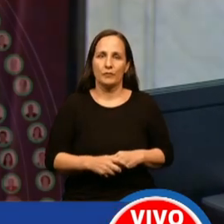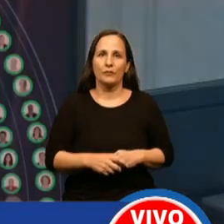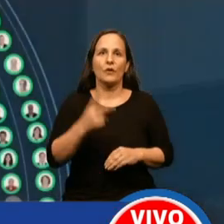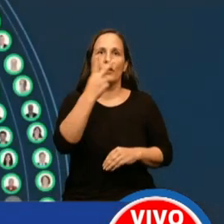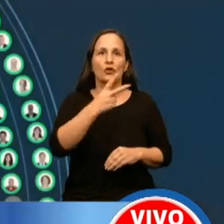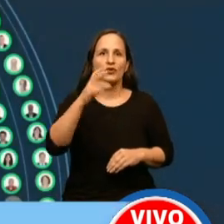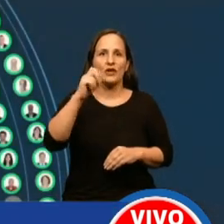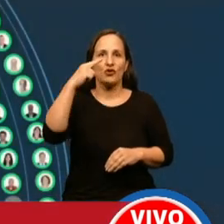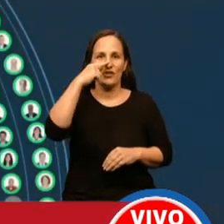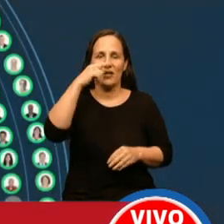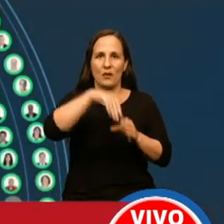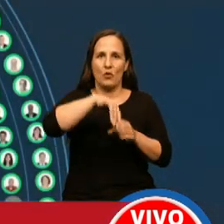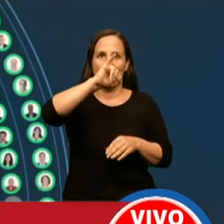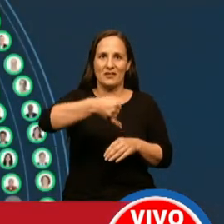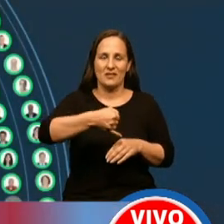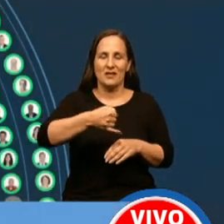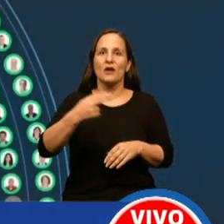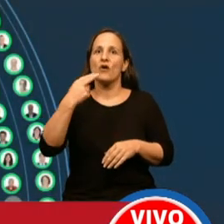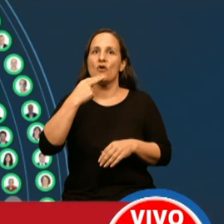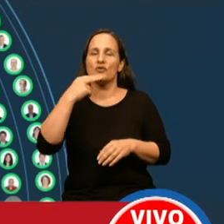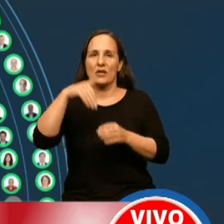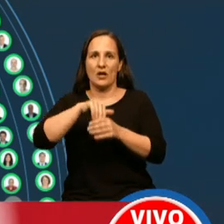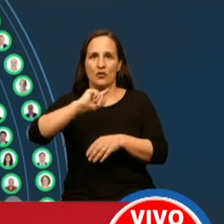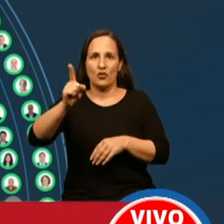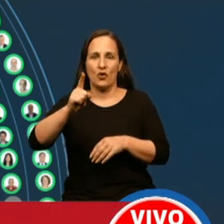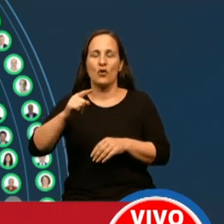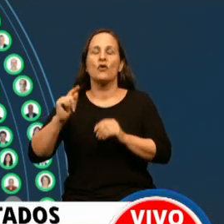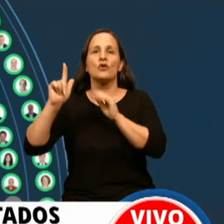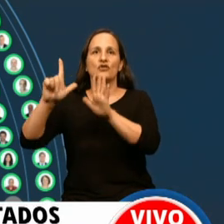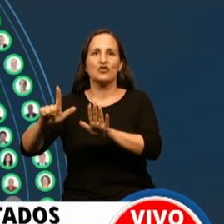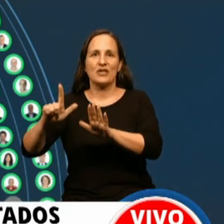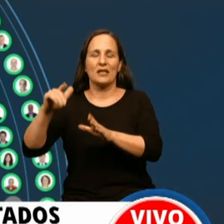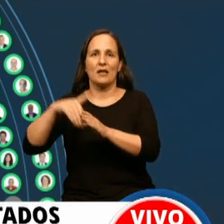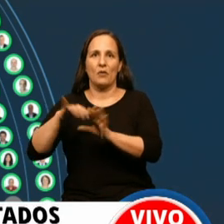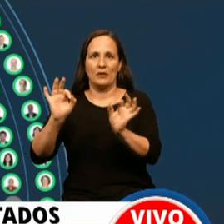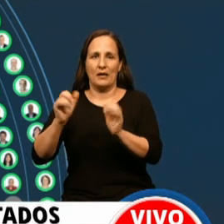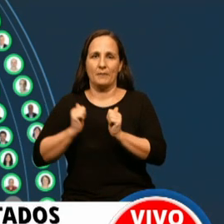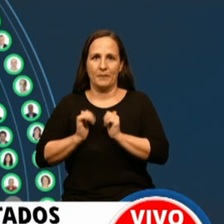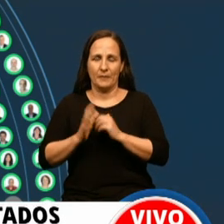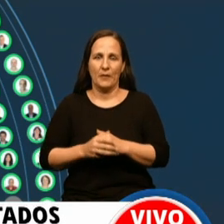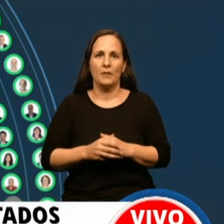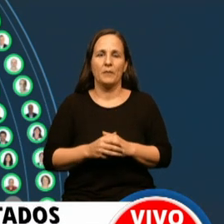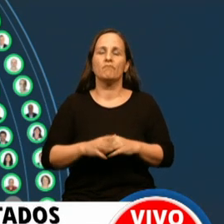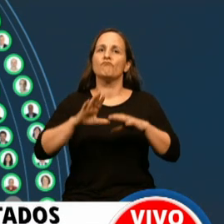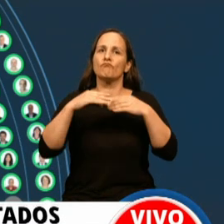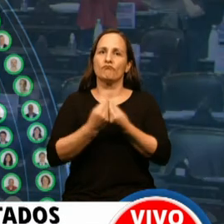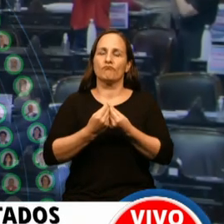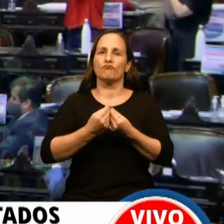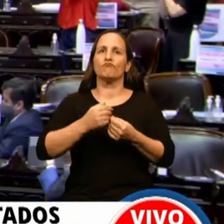207 afirmativos 11 negativos 7 abstenciones resulta